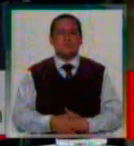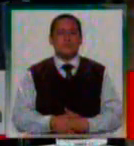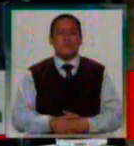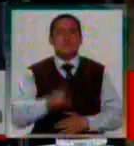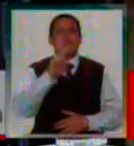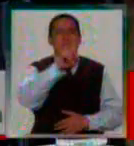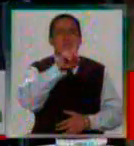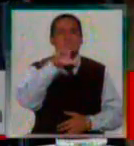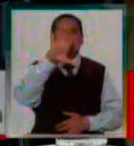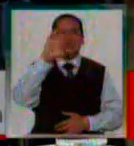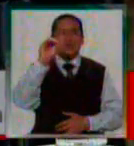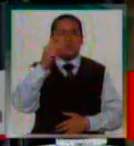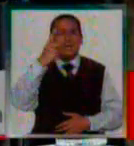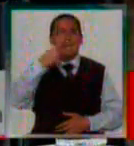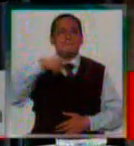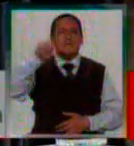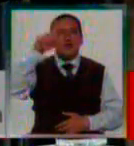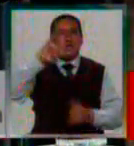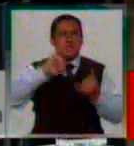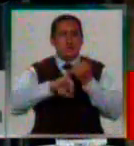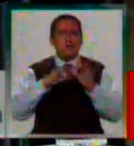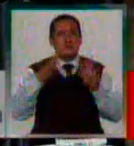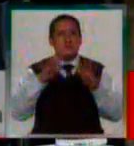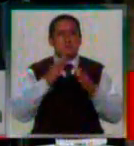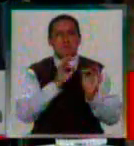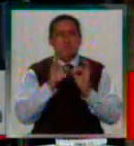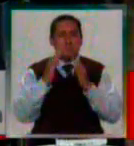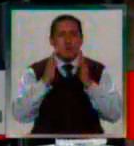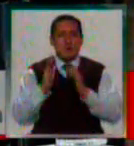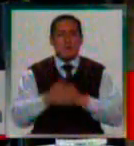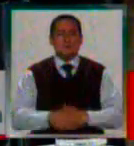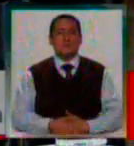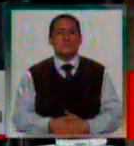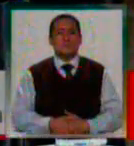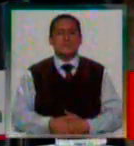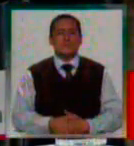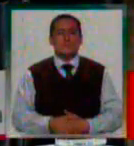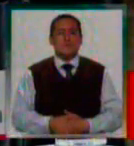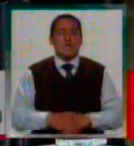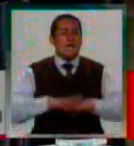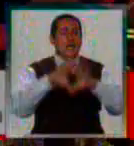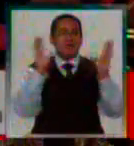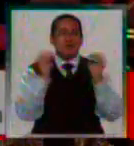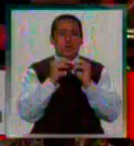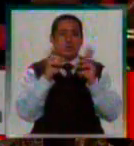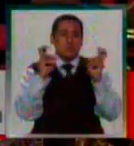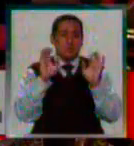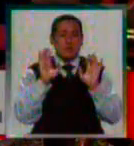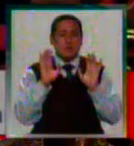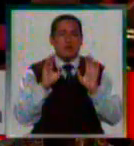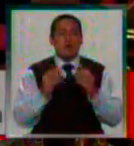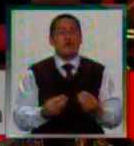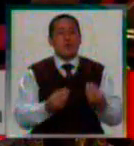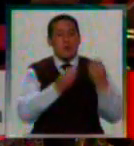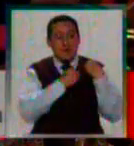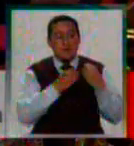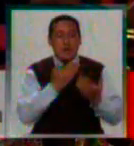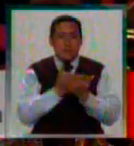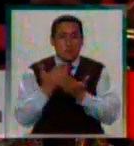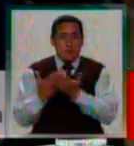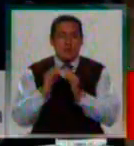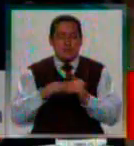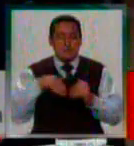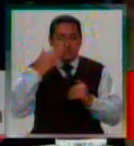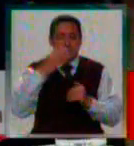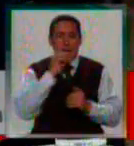150 millones de soles que es lo que se había programado no eh En todo caso con cargo a verificar le hoy la